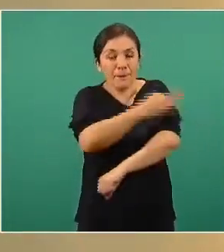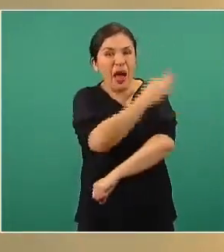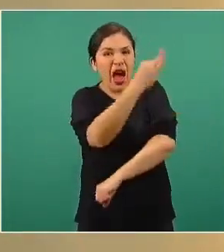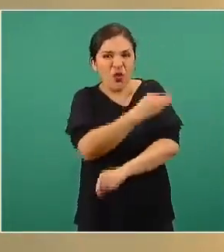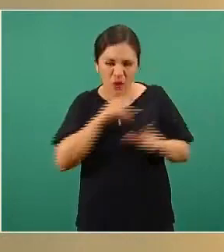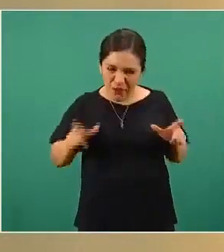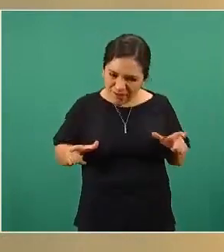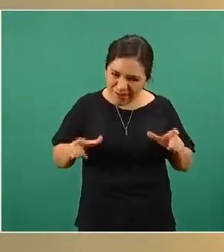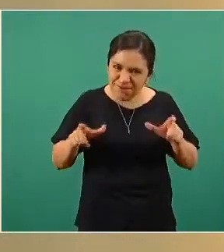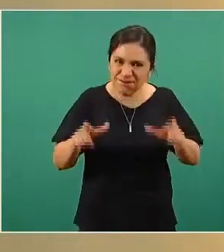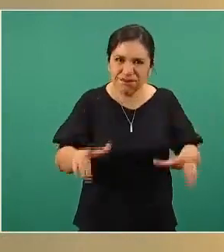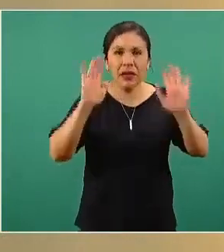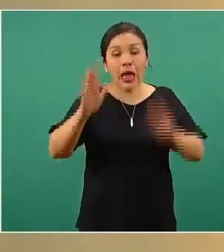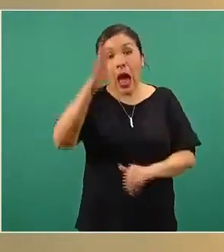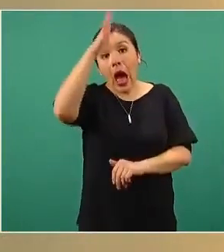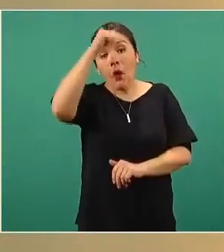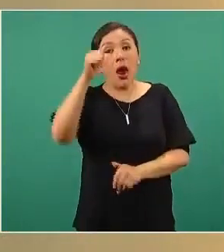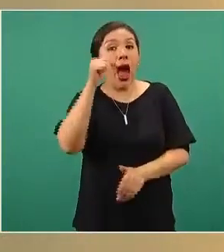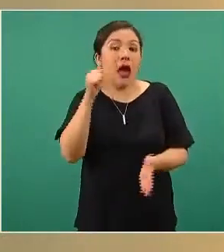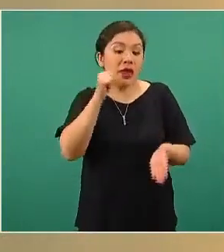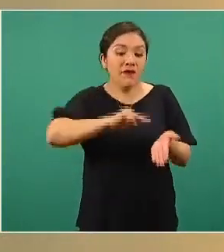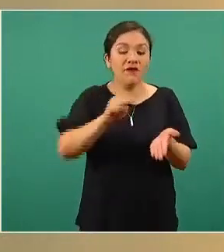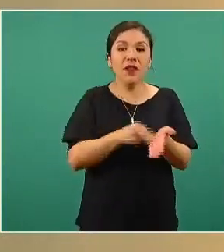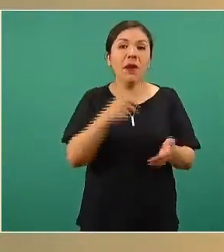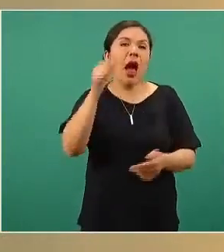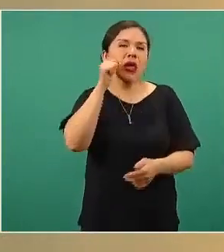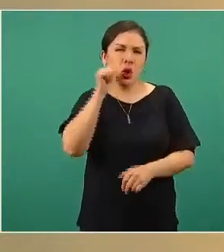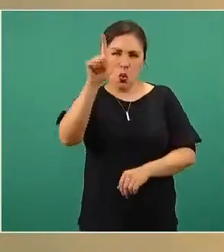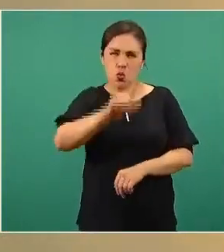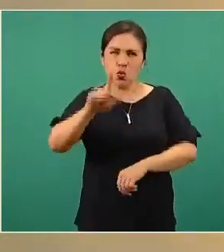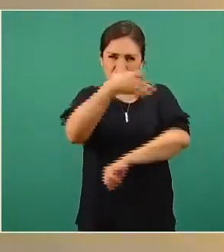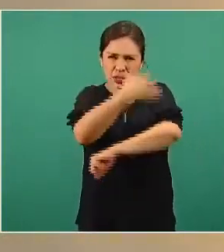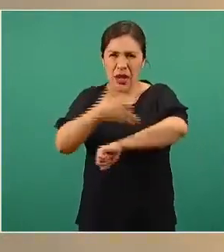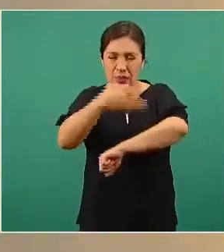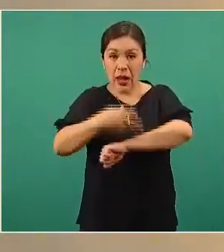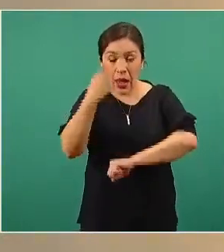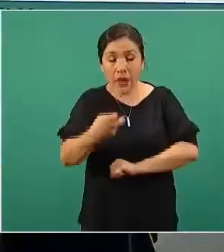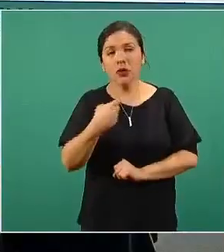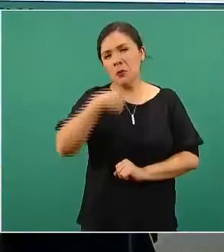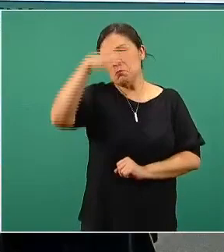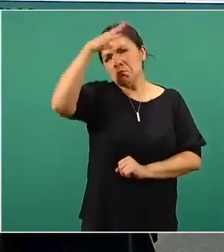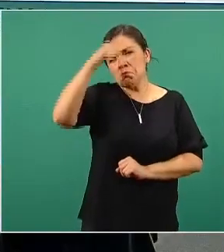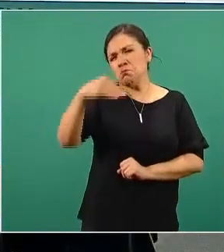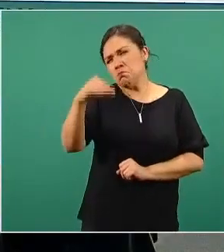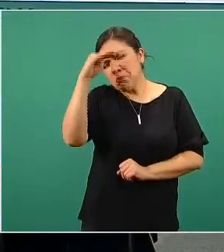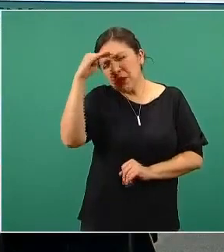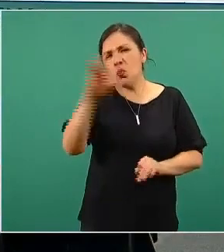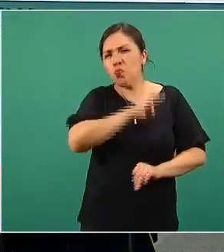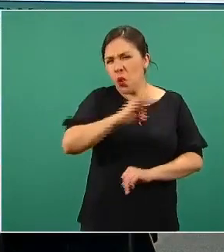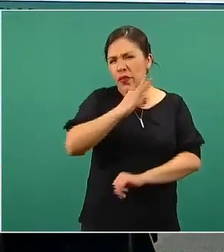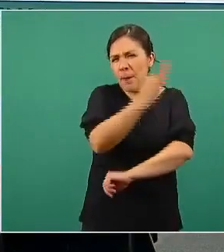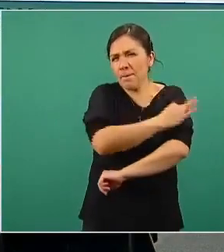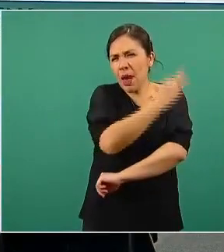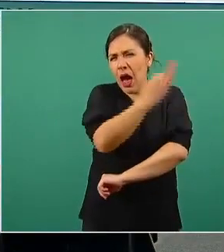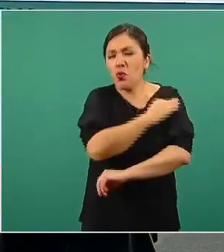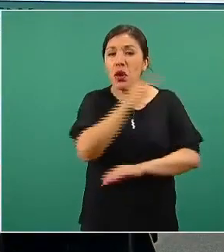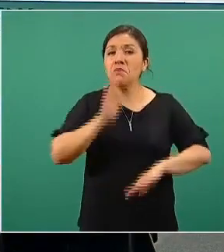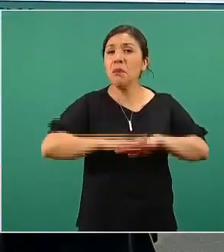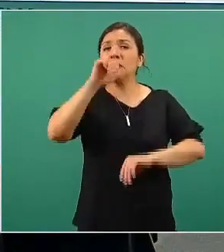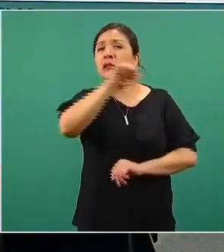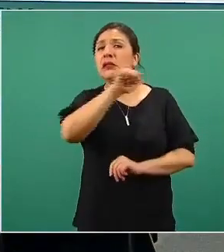vacunación que acordamos ayer, lunes por la tarde, vamos a poder estar aplicando arriba